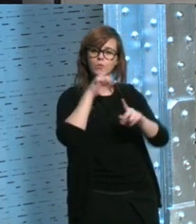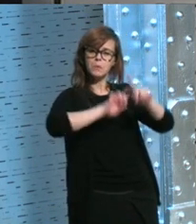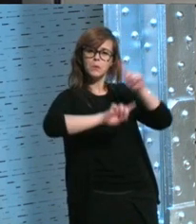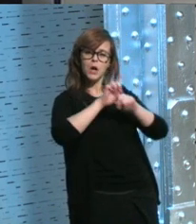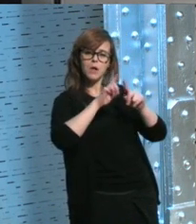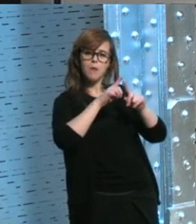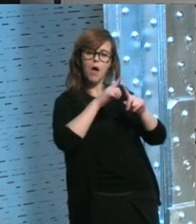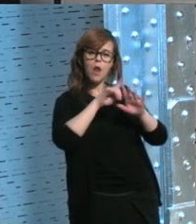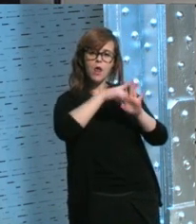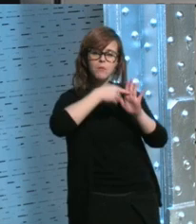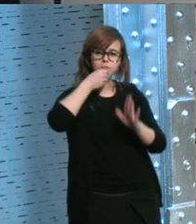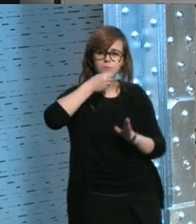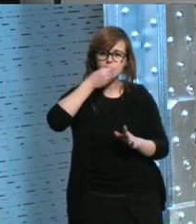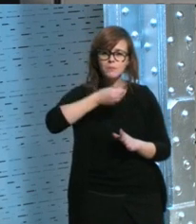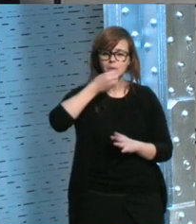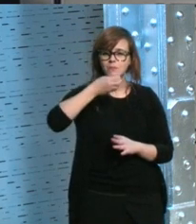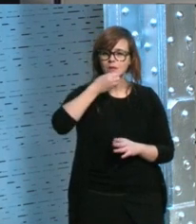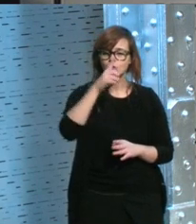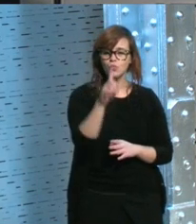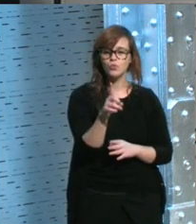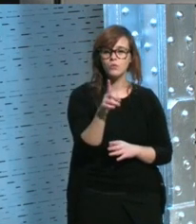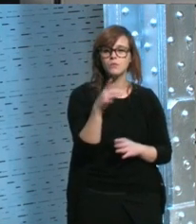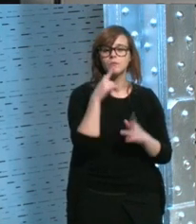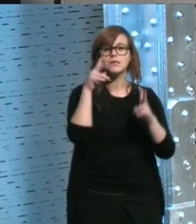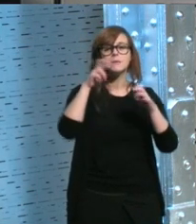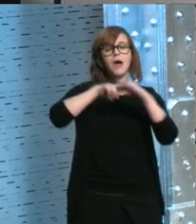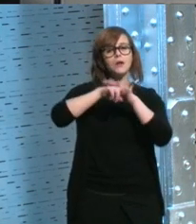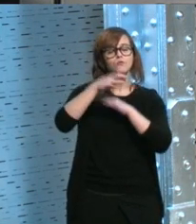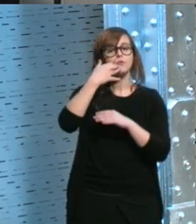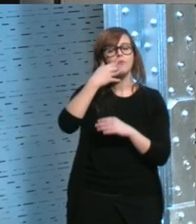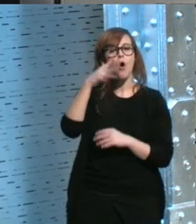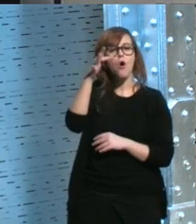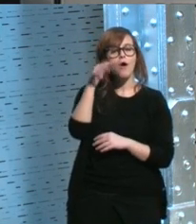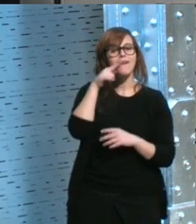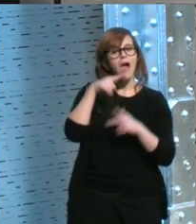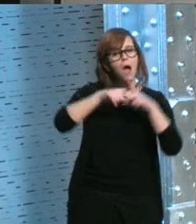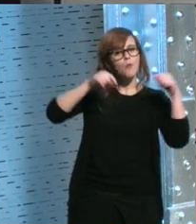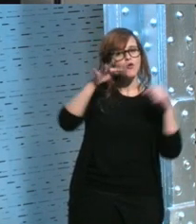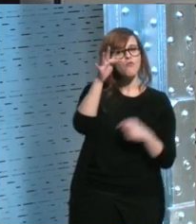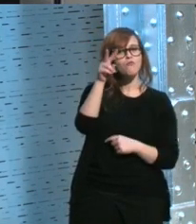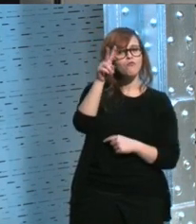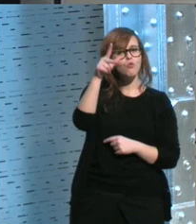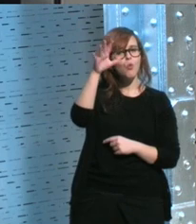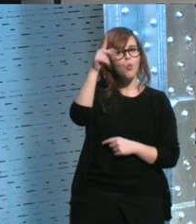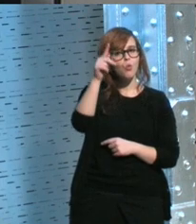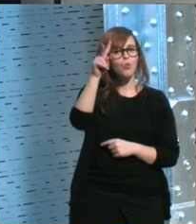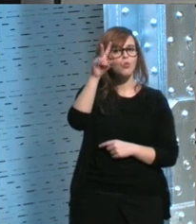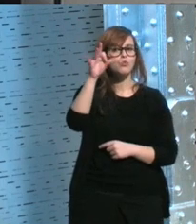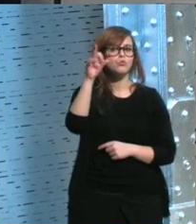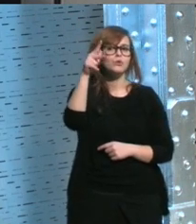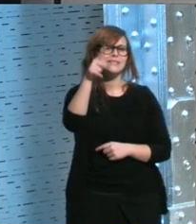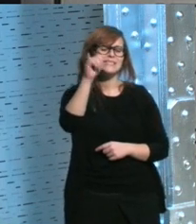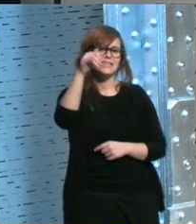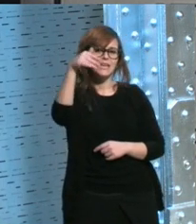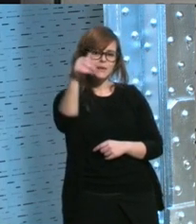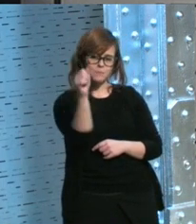cuando permite encontrar recursos cuando hay Fukushima y un desastre natural, bueno, entonces es una